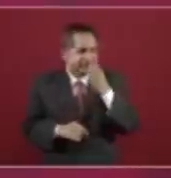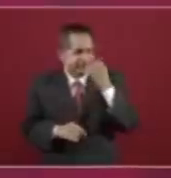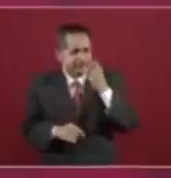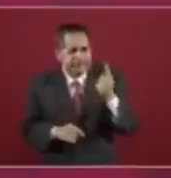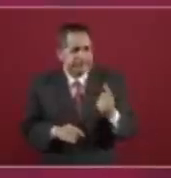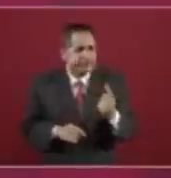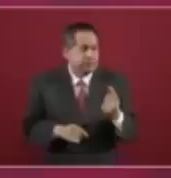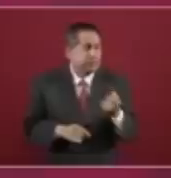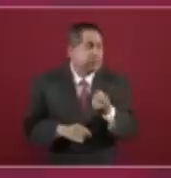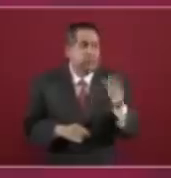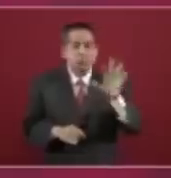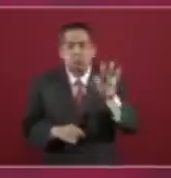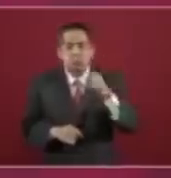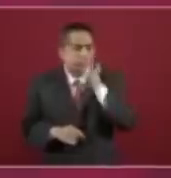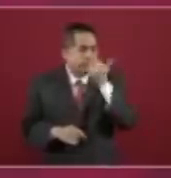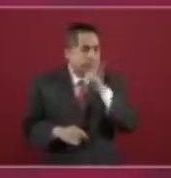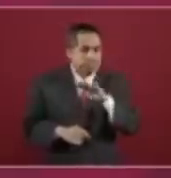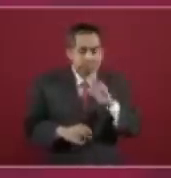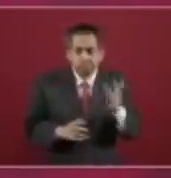con 40 alumnos,